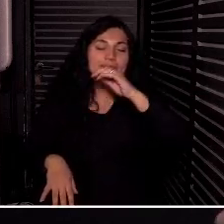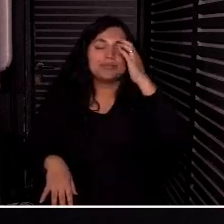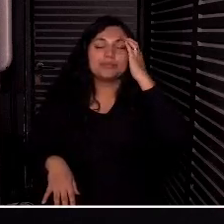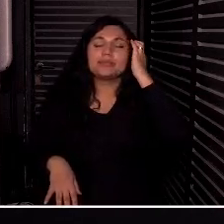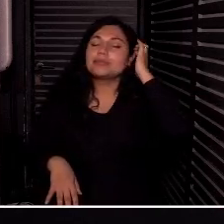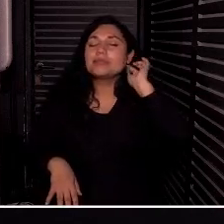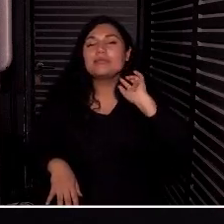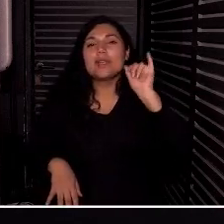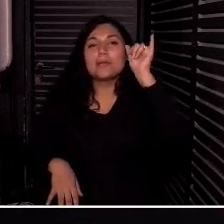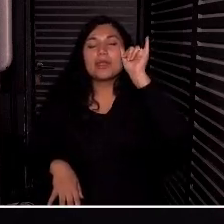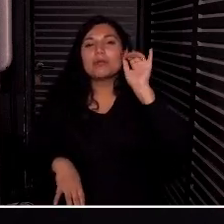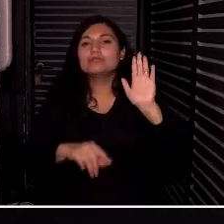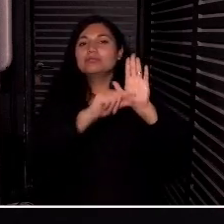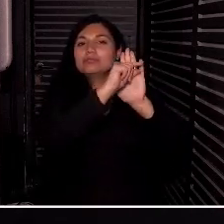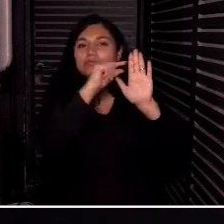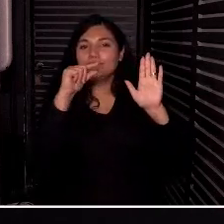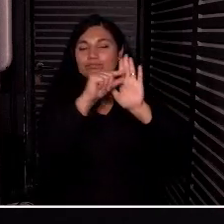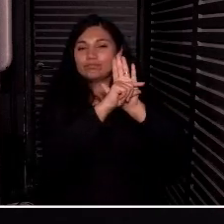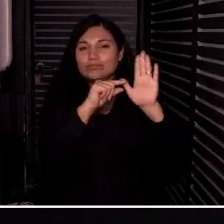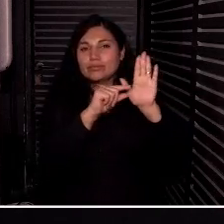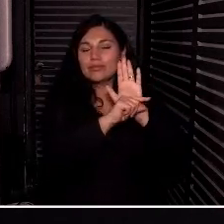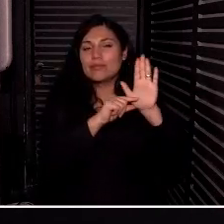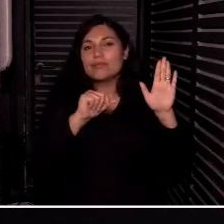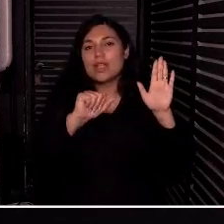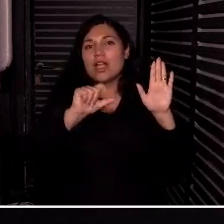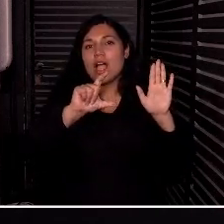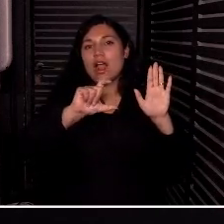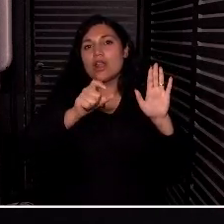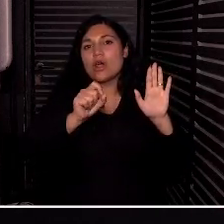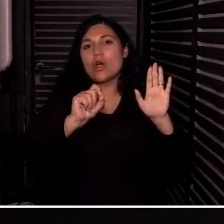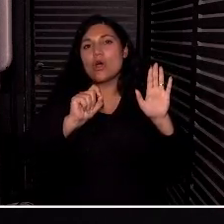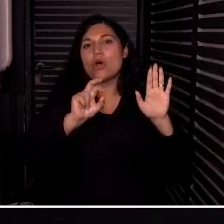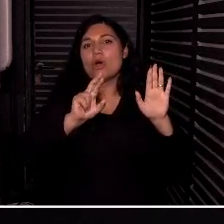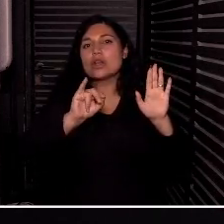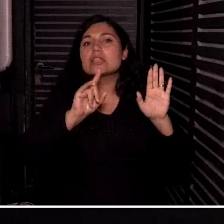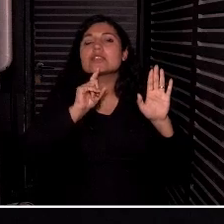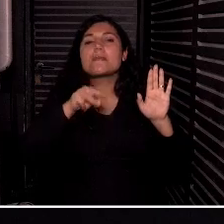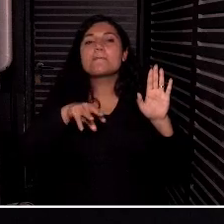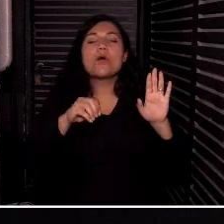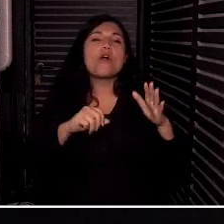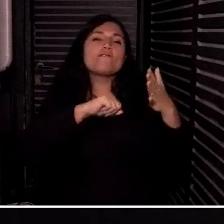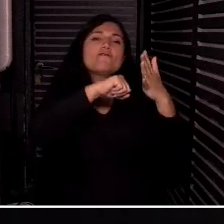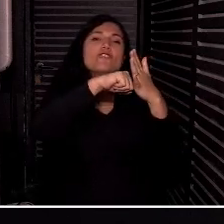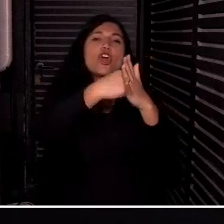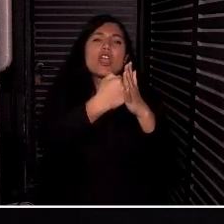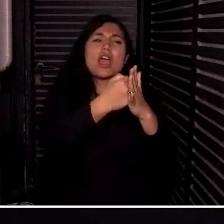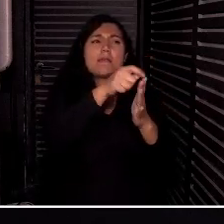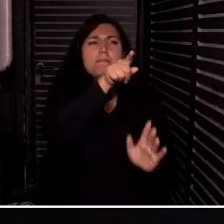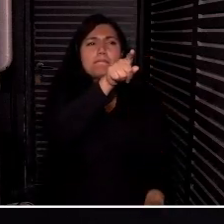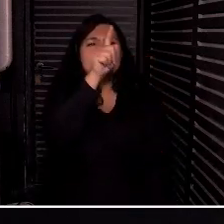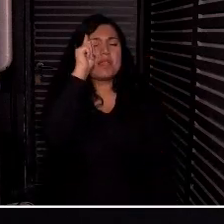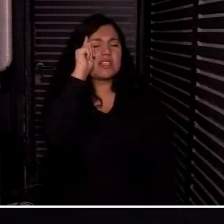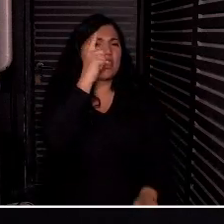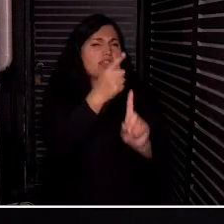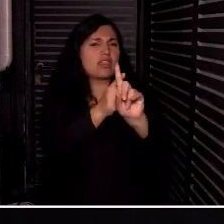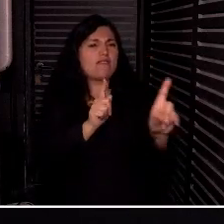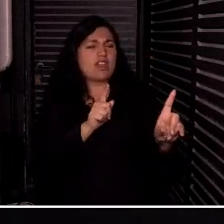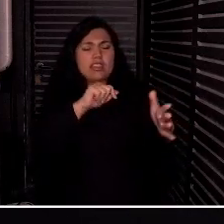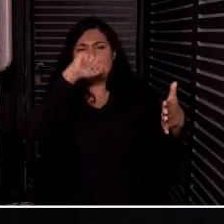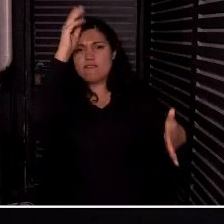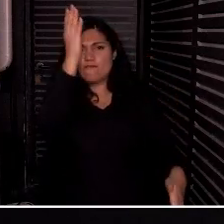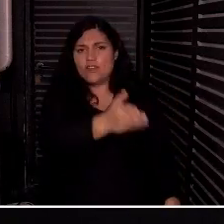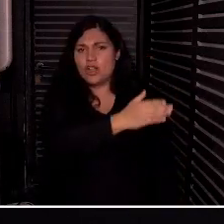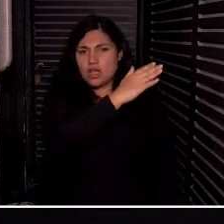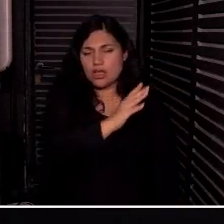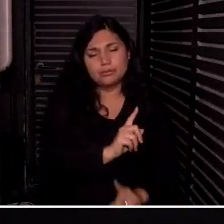algoritmo y se está perdiendo con el bloquear al que piensa distinto Entonces no nos va a gustar toda la televisión y vamos a